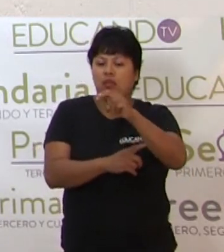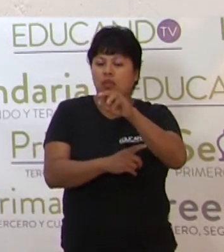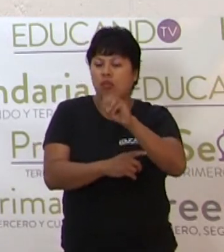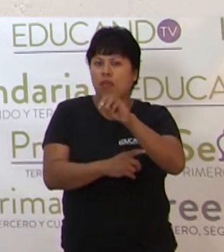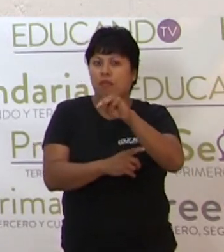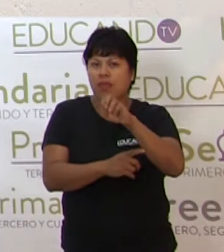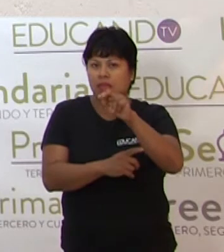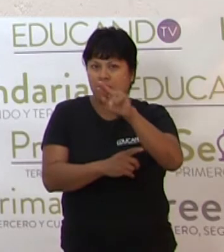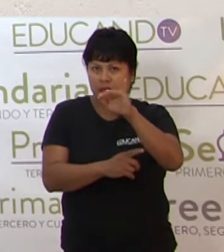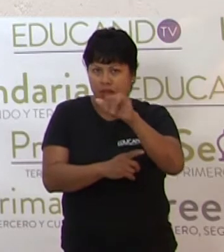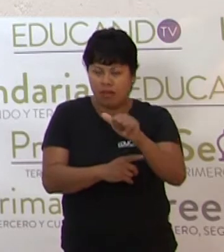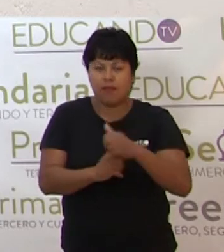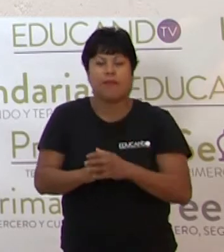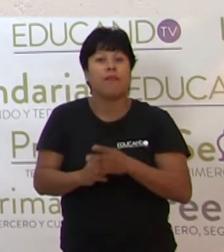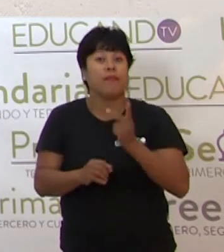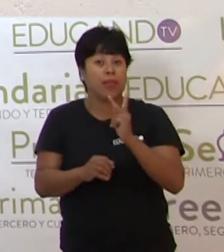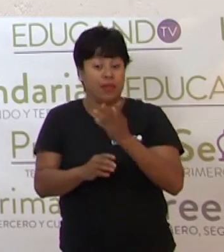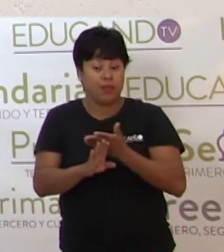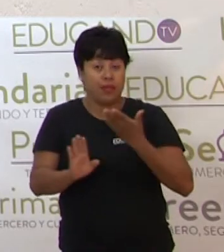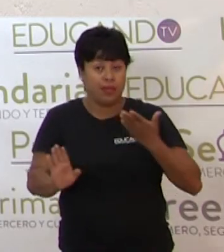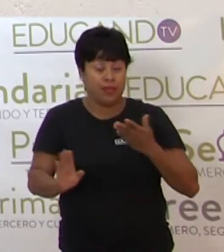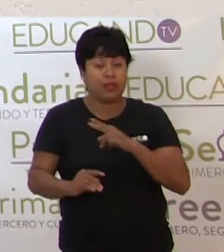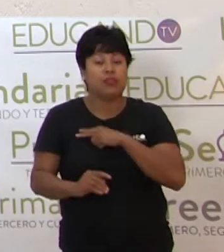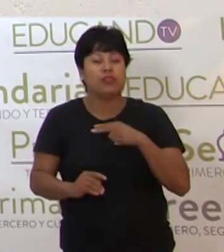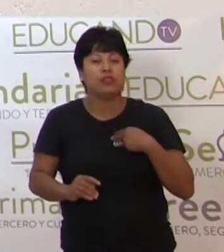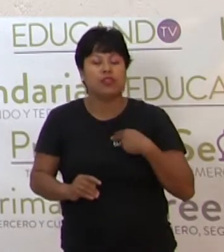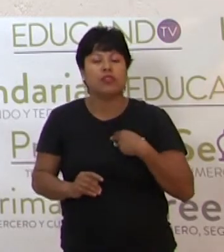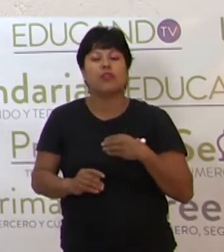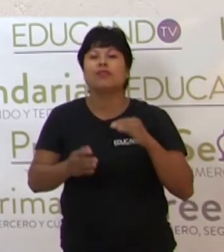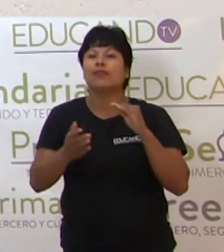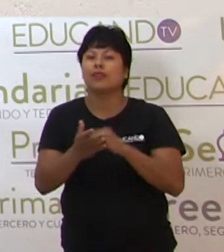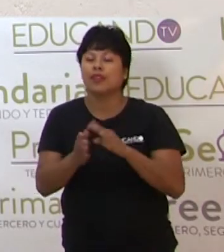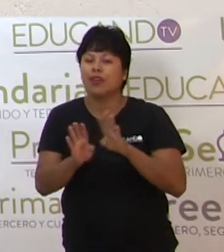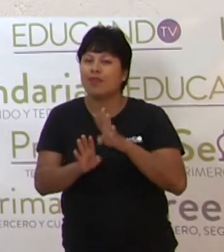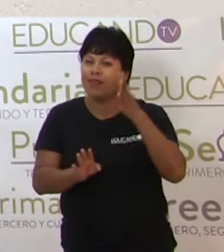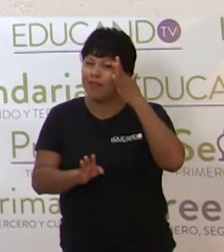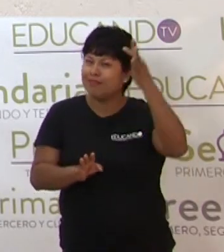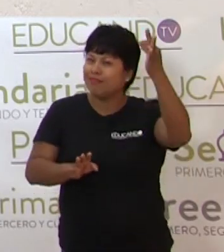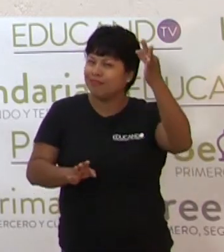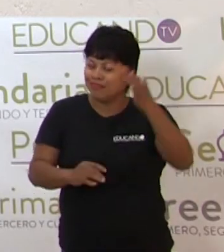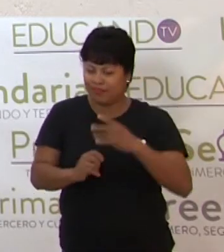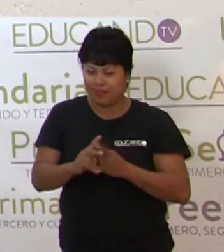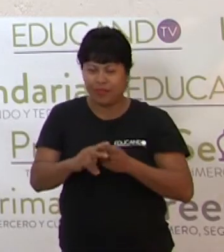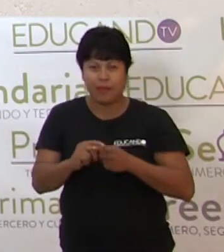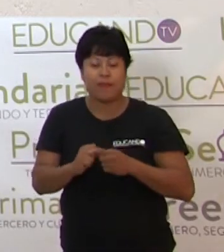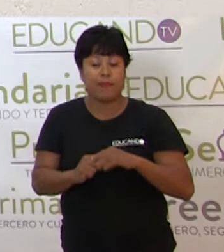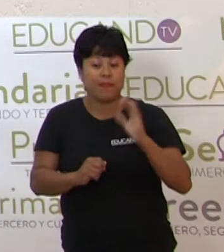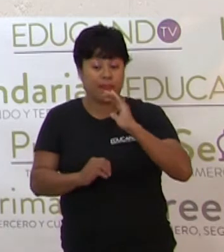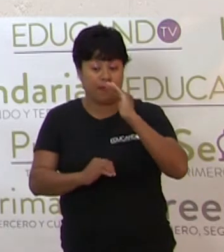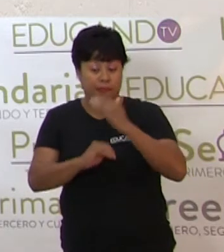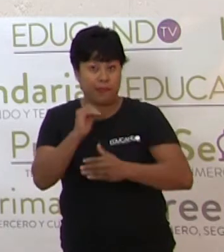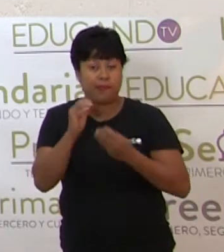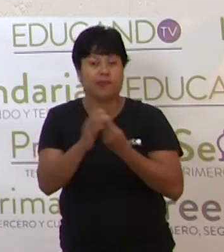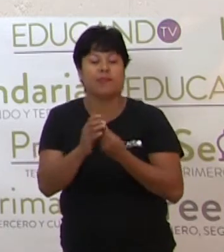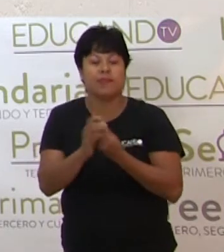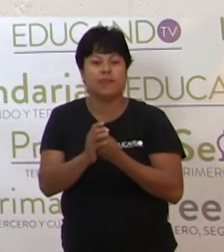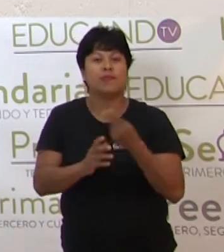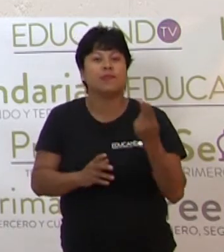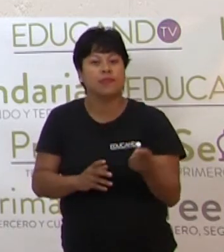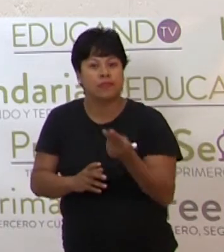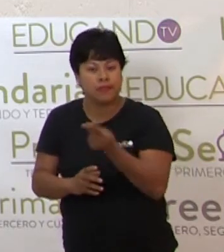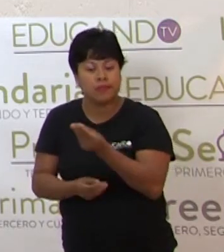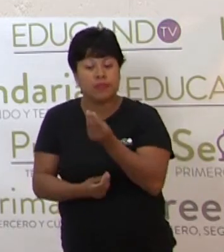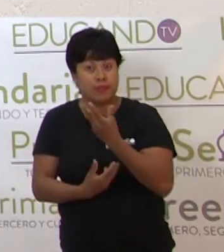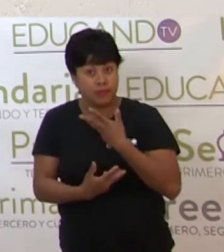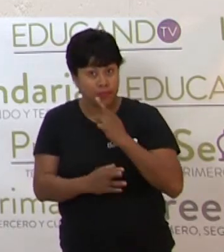de eso, vamos a poner un acertijo matemático. Al final de la clase, ustedes me